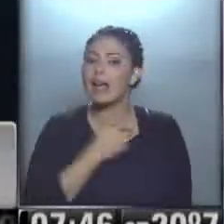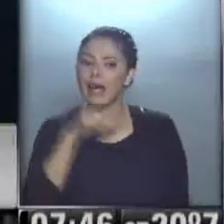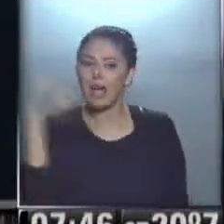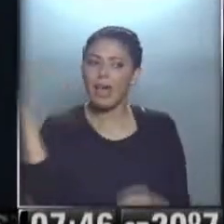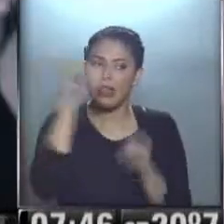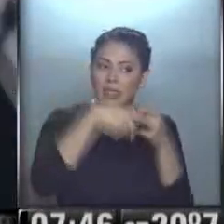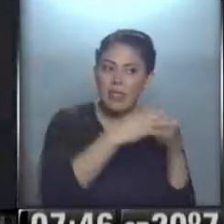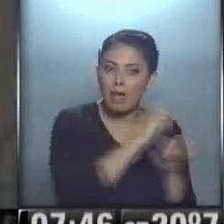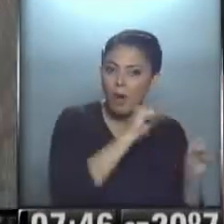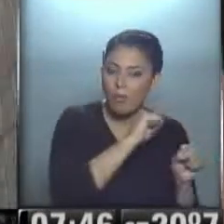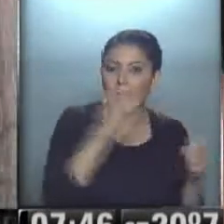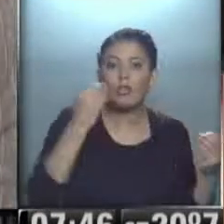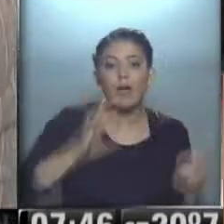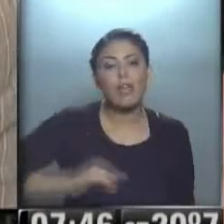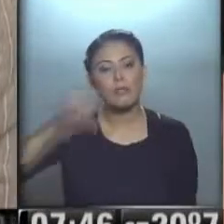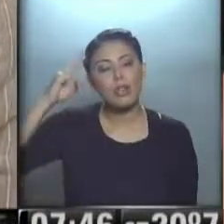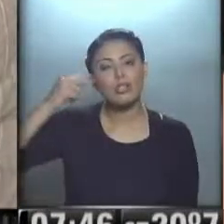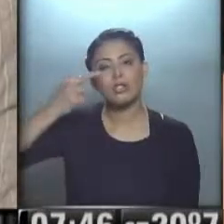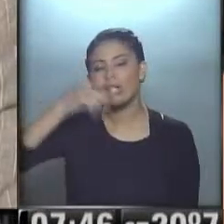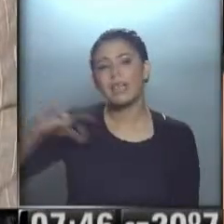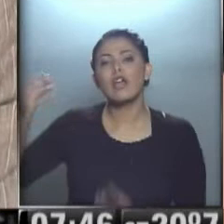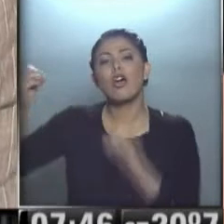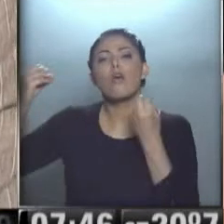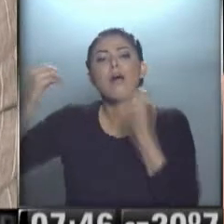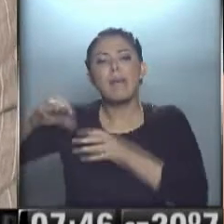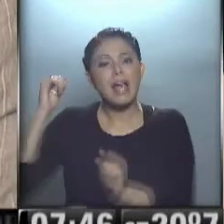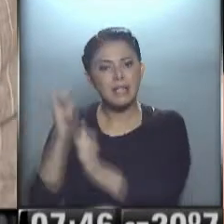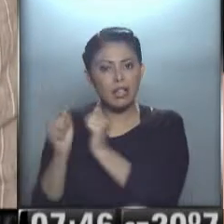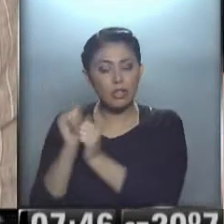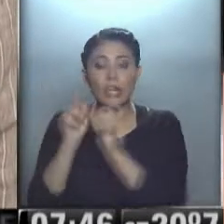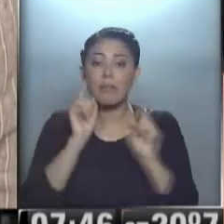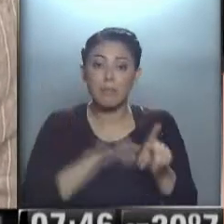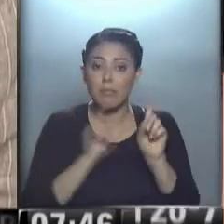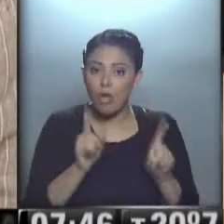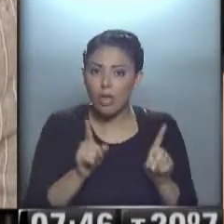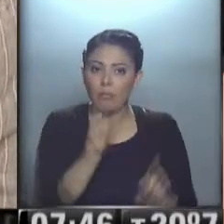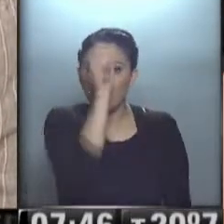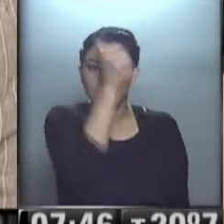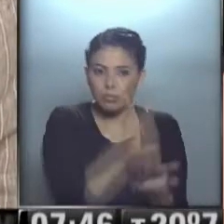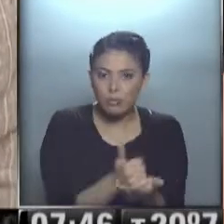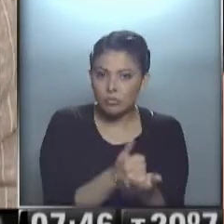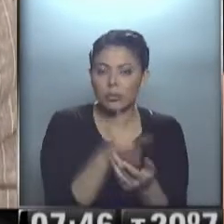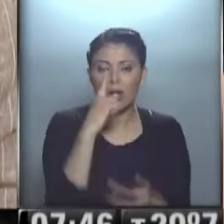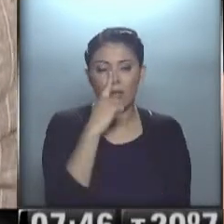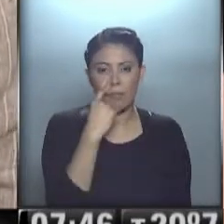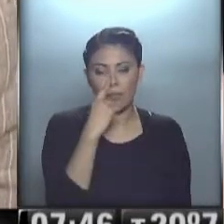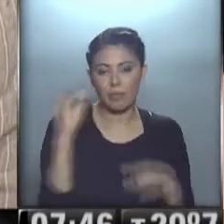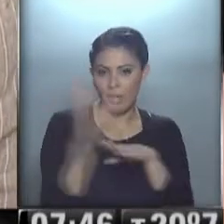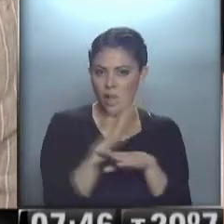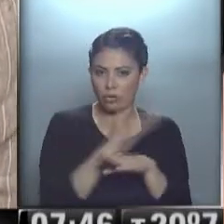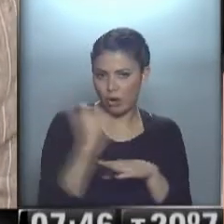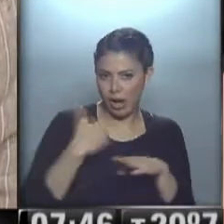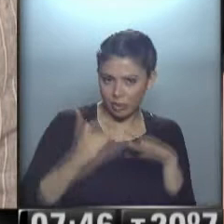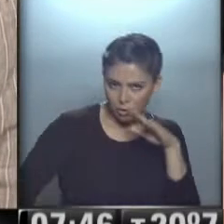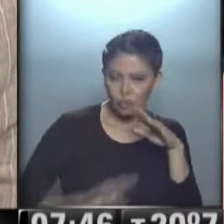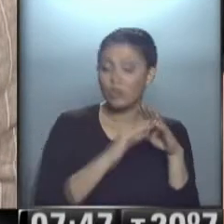gesta esa historia en 1970 en el Líbano. Al mismo tiempo y en paralelo, un agente del Mossad, interpretado por el gran actor argentino